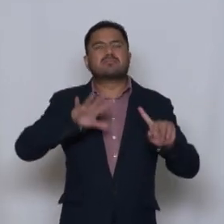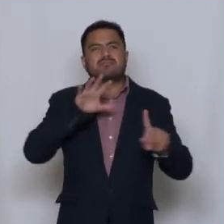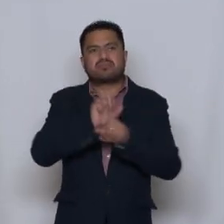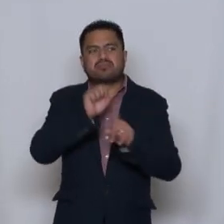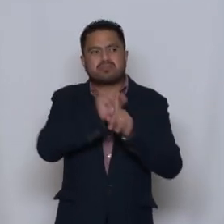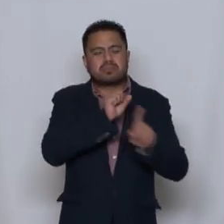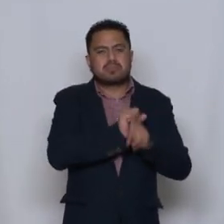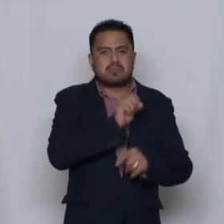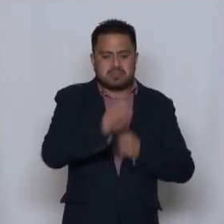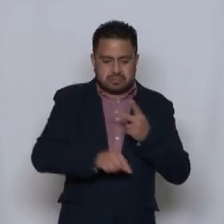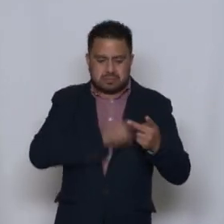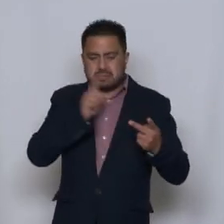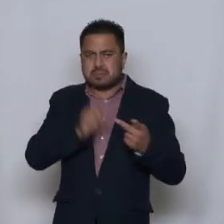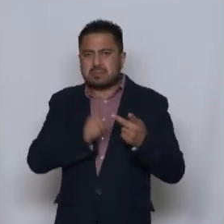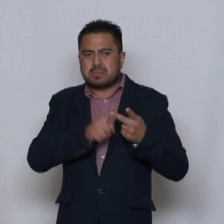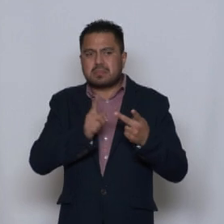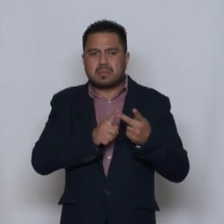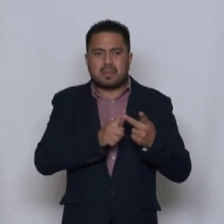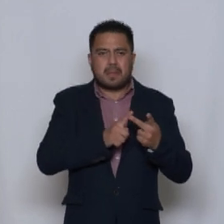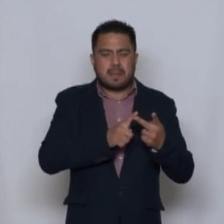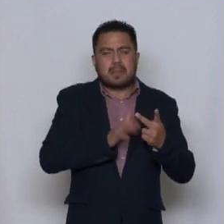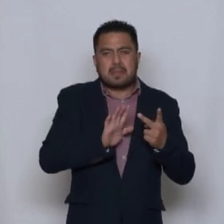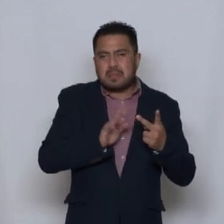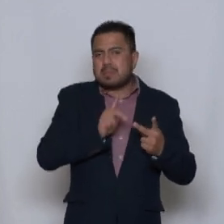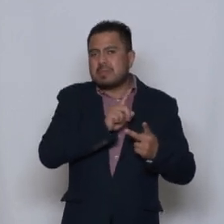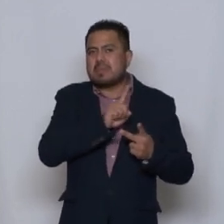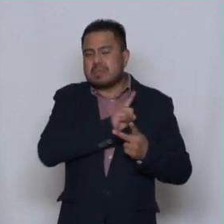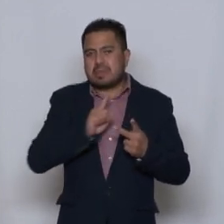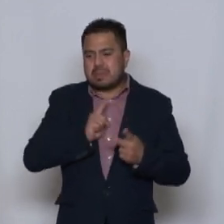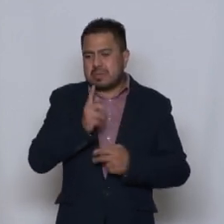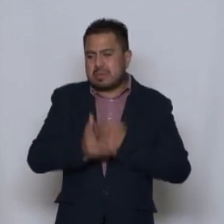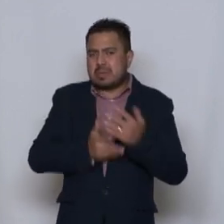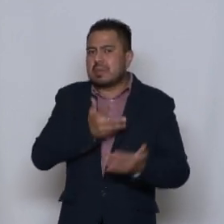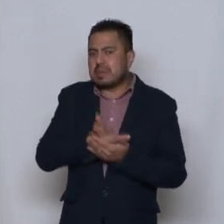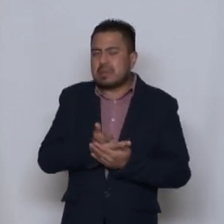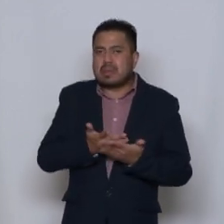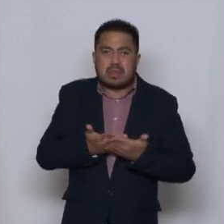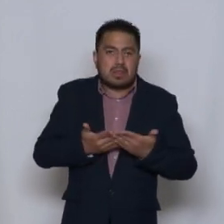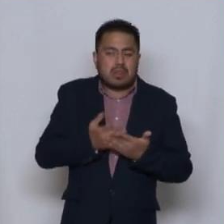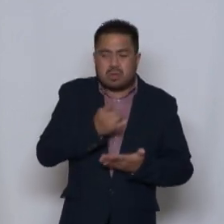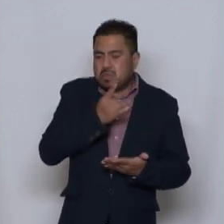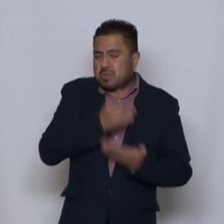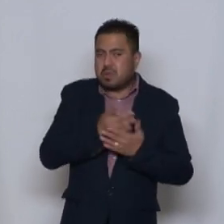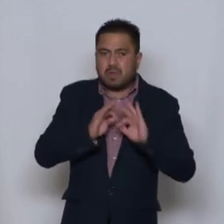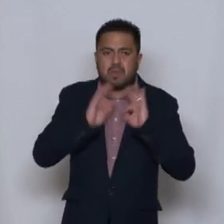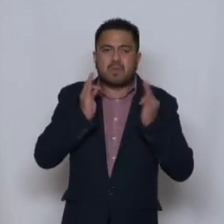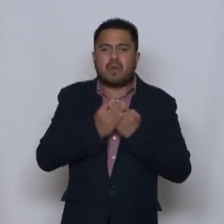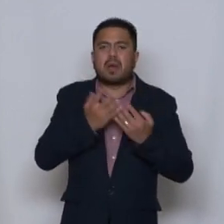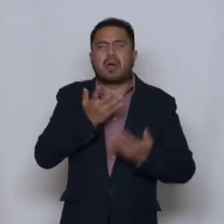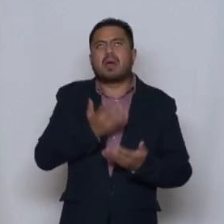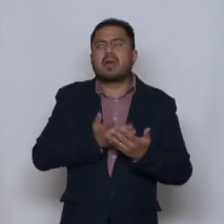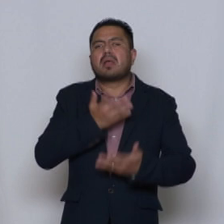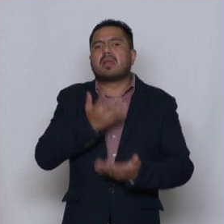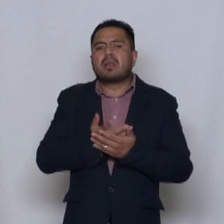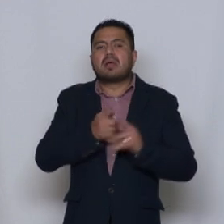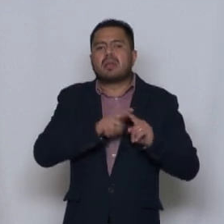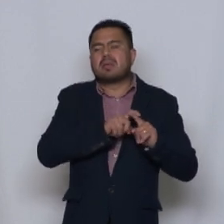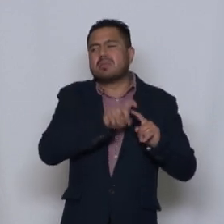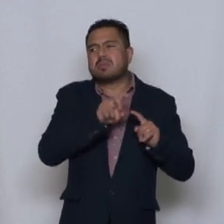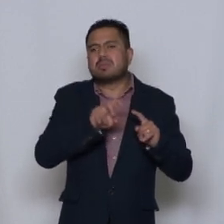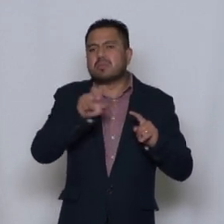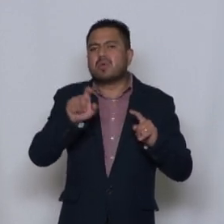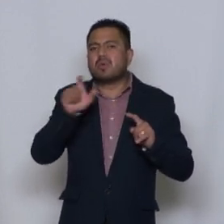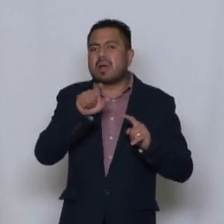segundo, para que también debe descansar. Entonces, la única forma de descansar de un ave de estas es